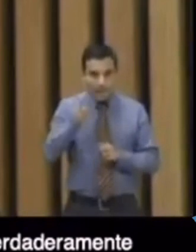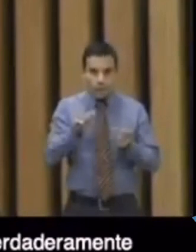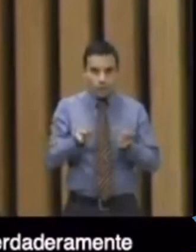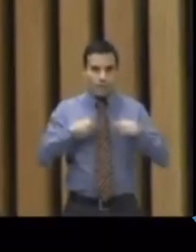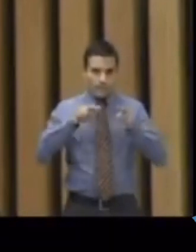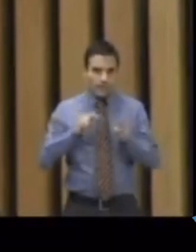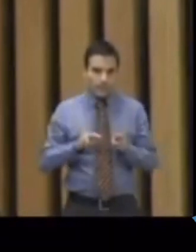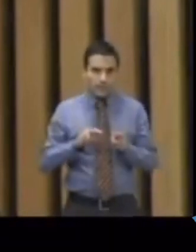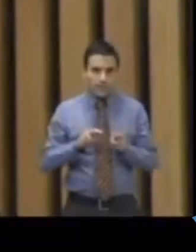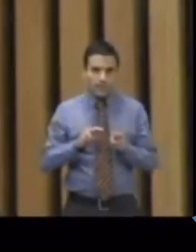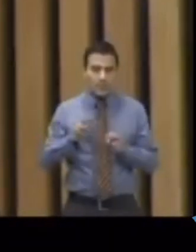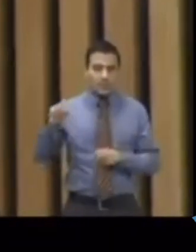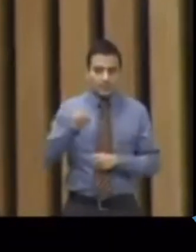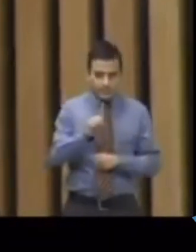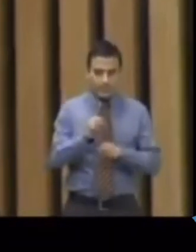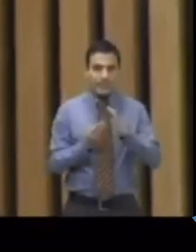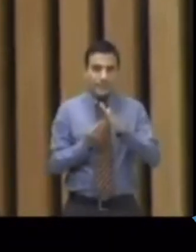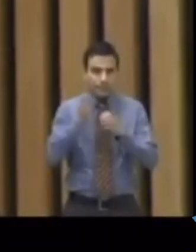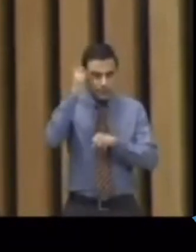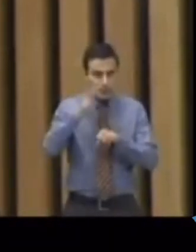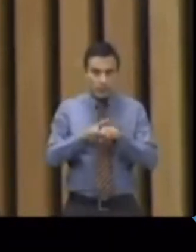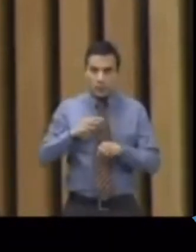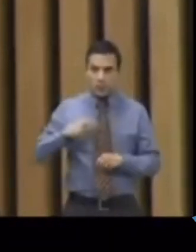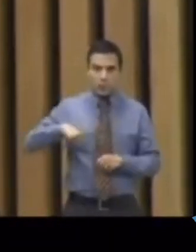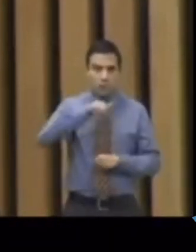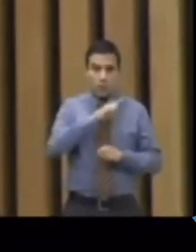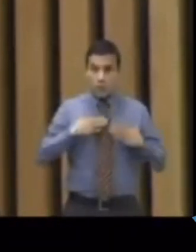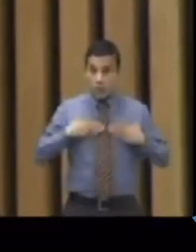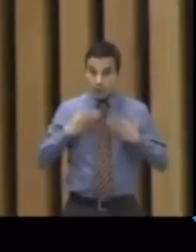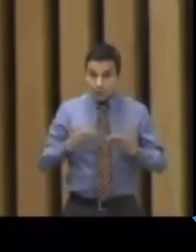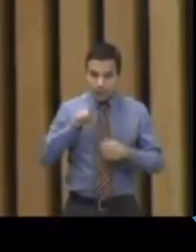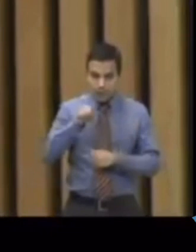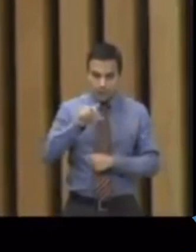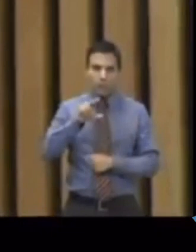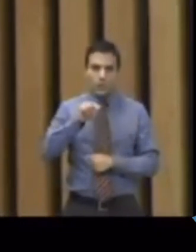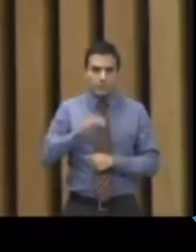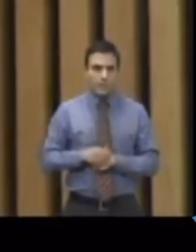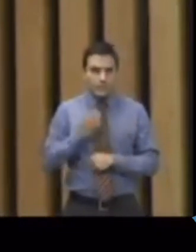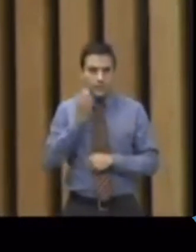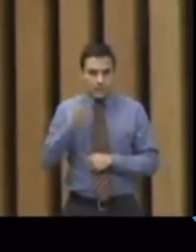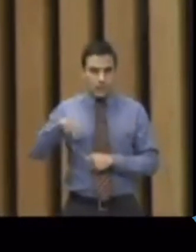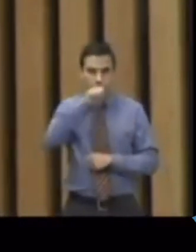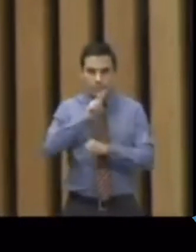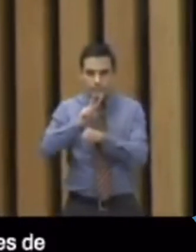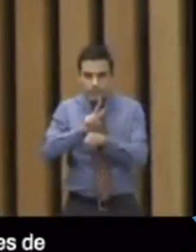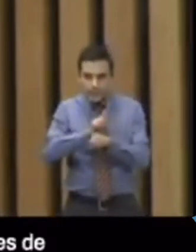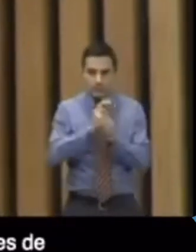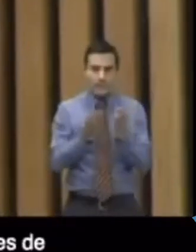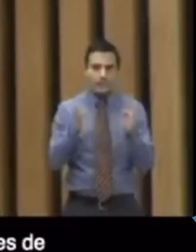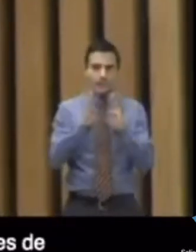sea un éxito y perdóname que se lo diga no confiamos en usted queremos tener vigilancia en esas casillas